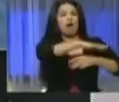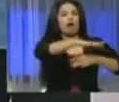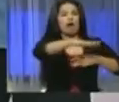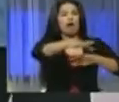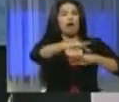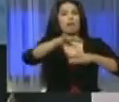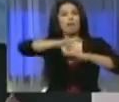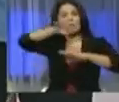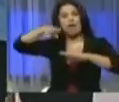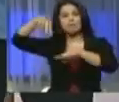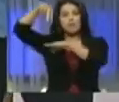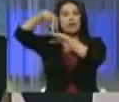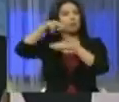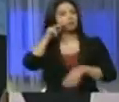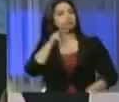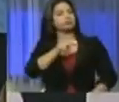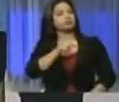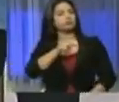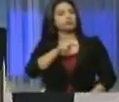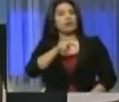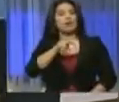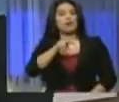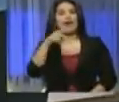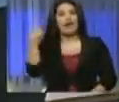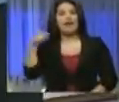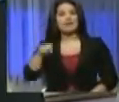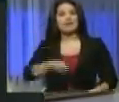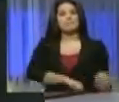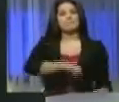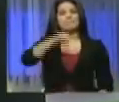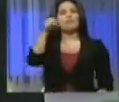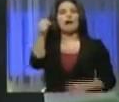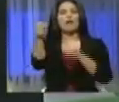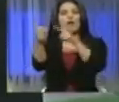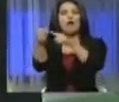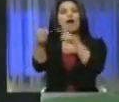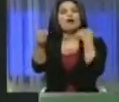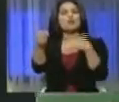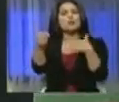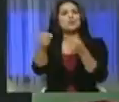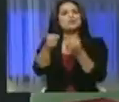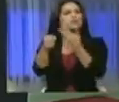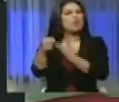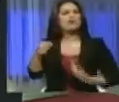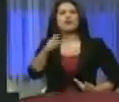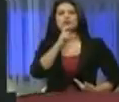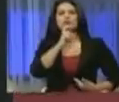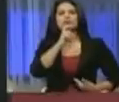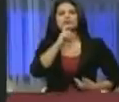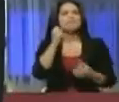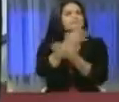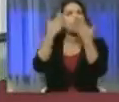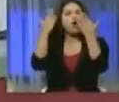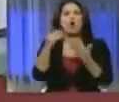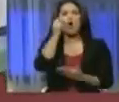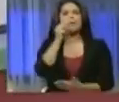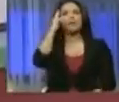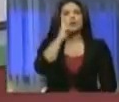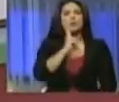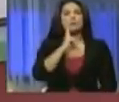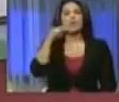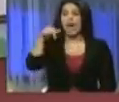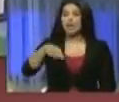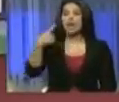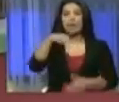espada gigantesca, del más grande de los grandes, aquí está en el despacho 1, siempre